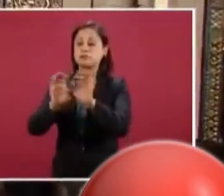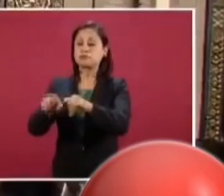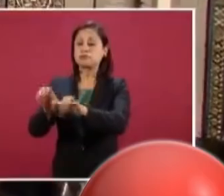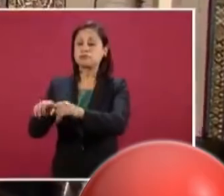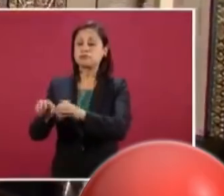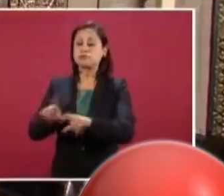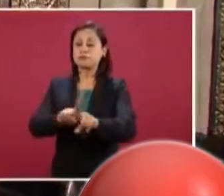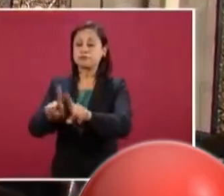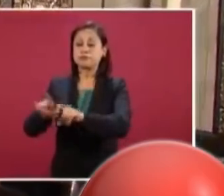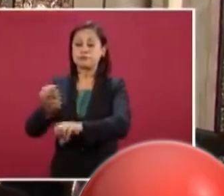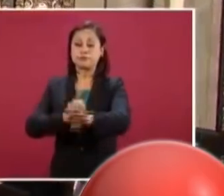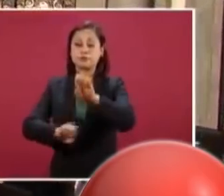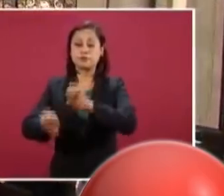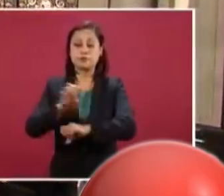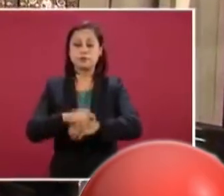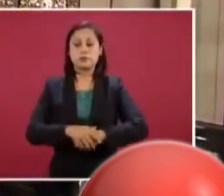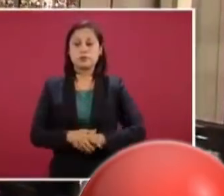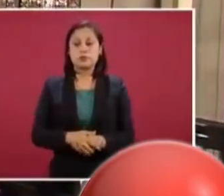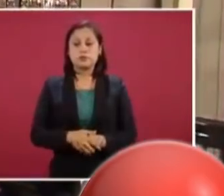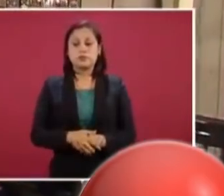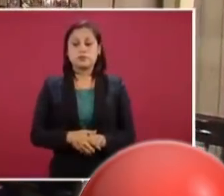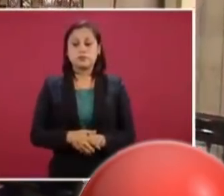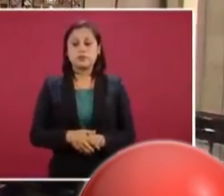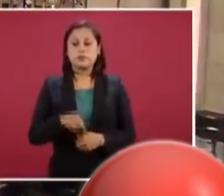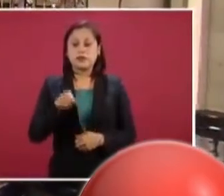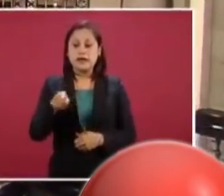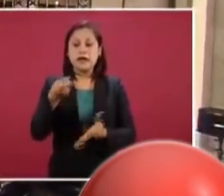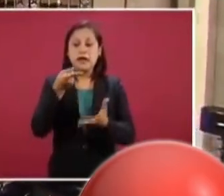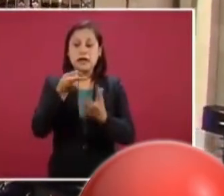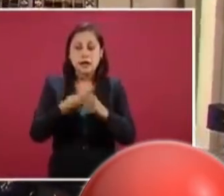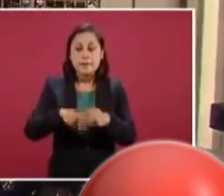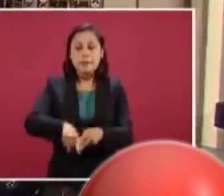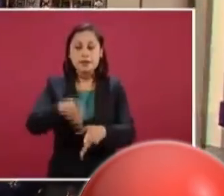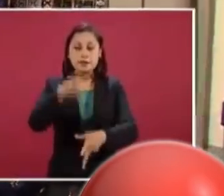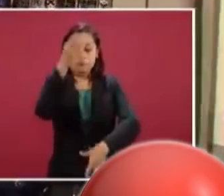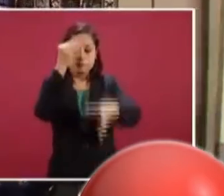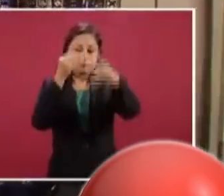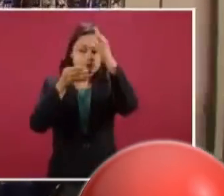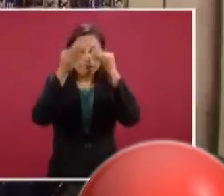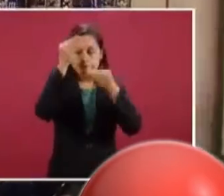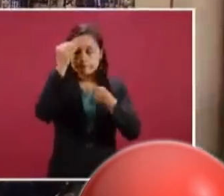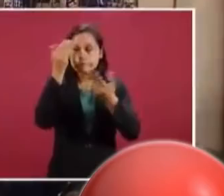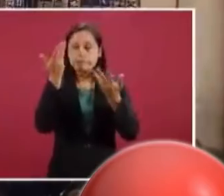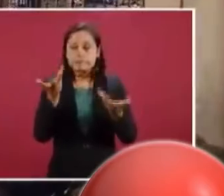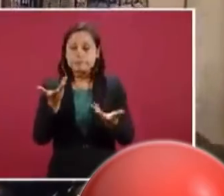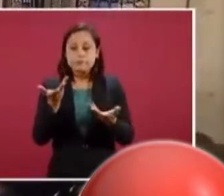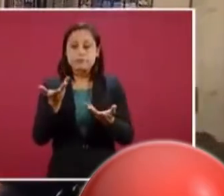trabajando como aprendices.